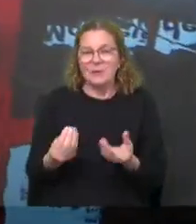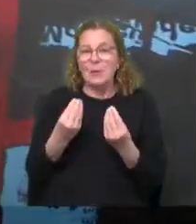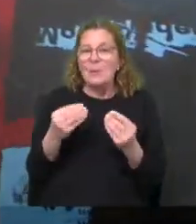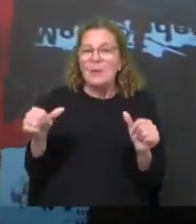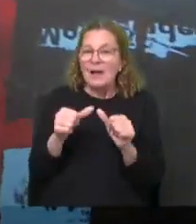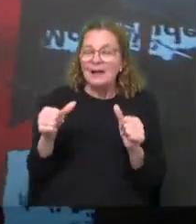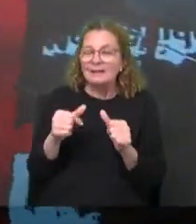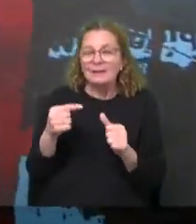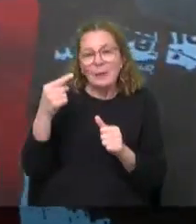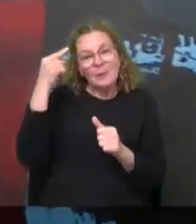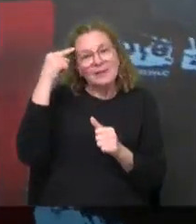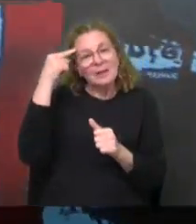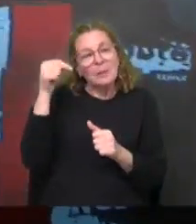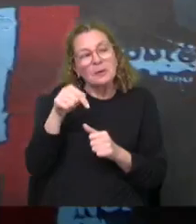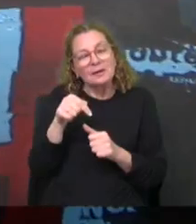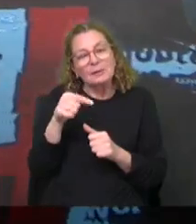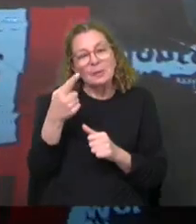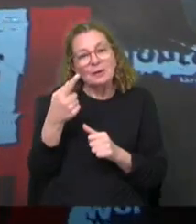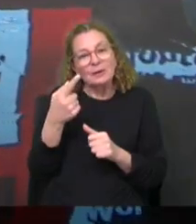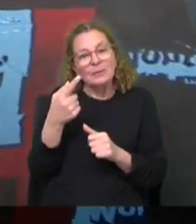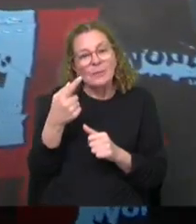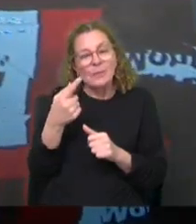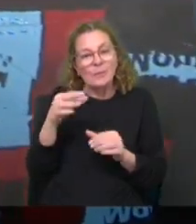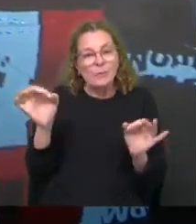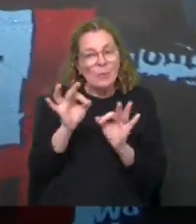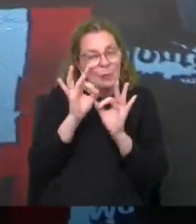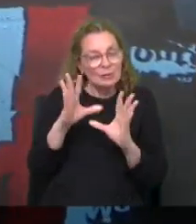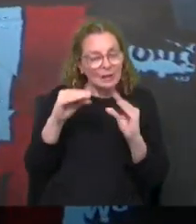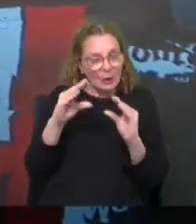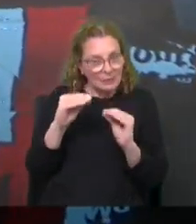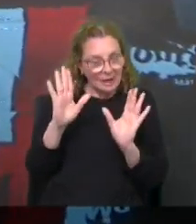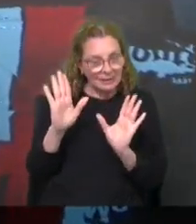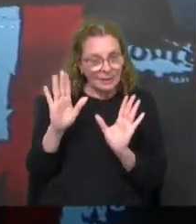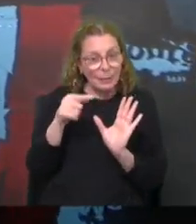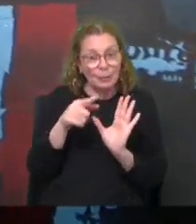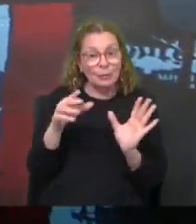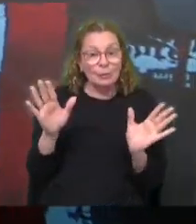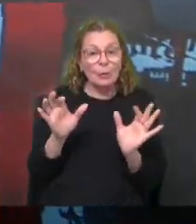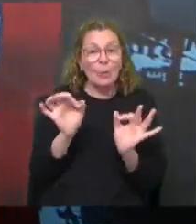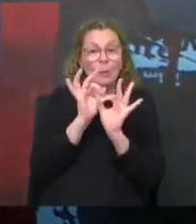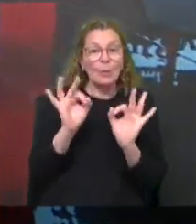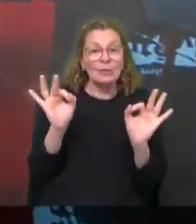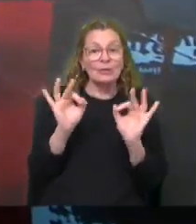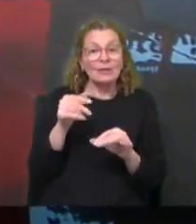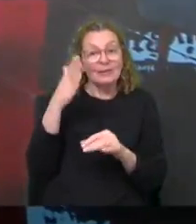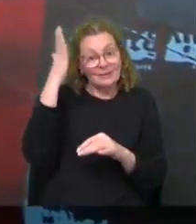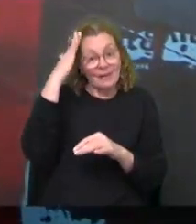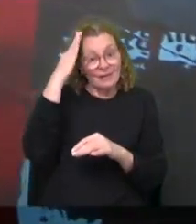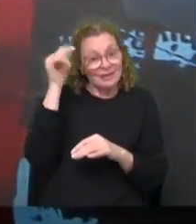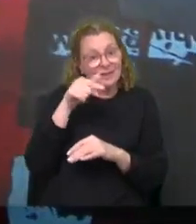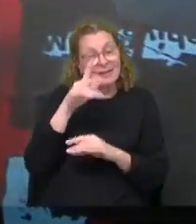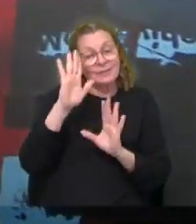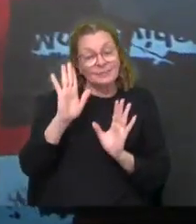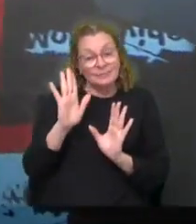Yo no lo pensaba por ese lado. Ah, bueno, pero uno lo está todo tomado. ¿Qué va a hacer? Pero bueno, vos sos músico, vos sabrás de eso. Ponele.